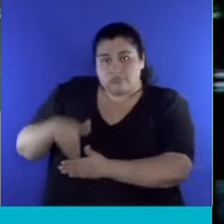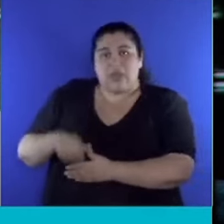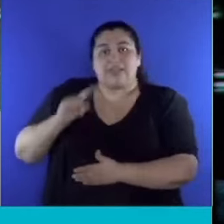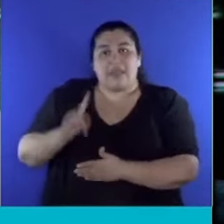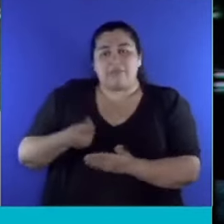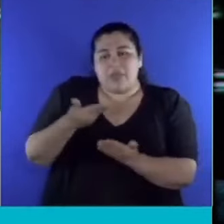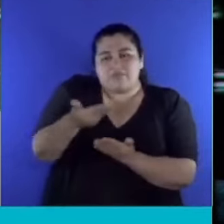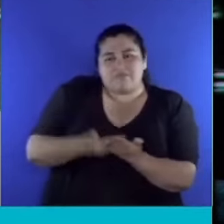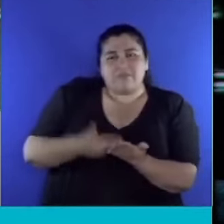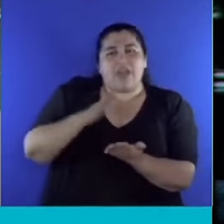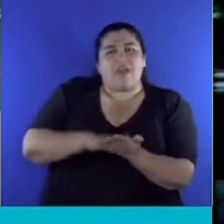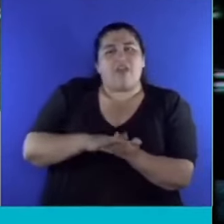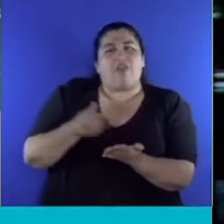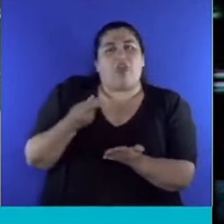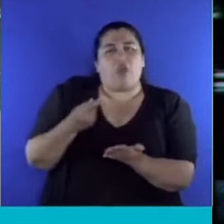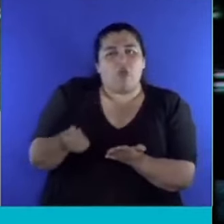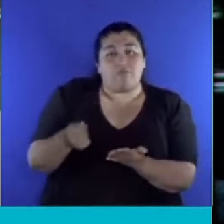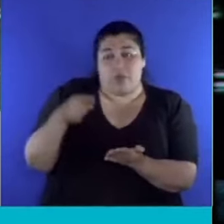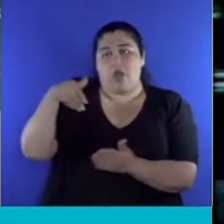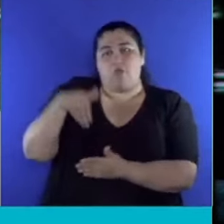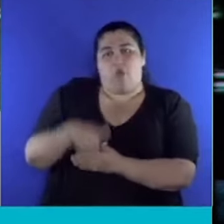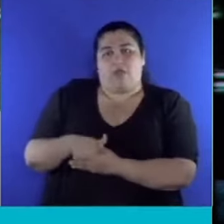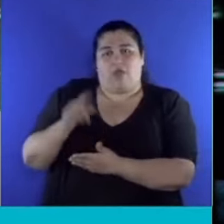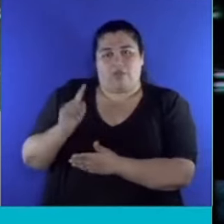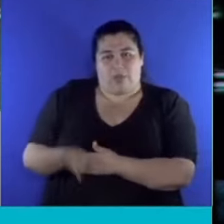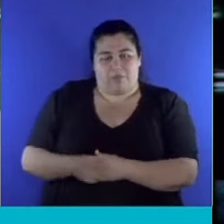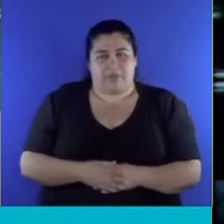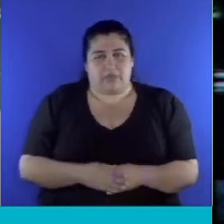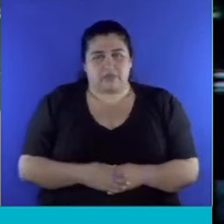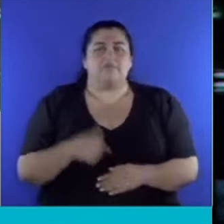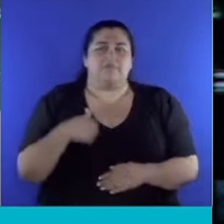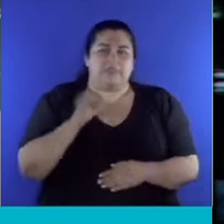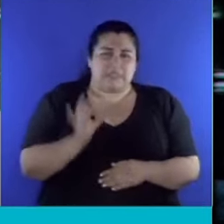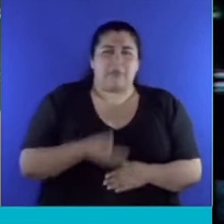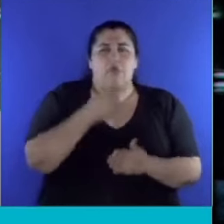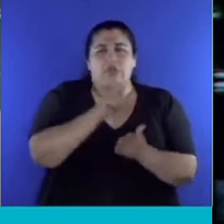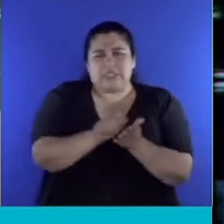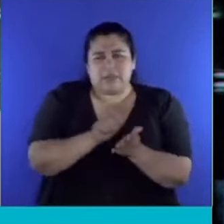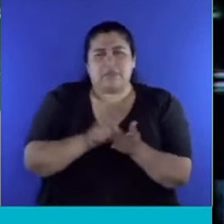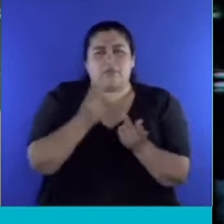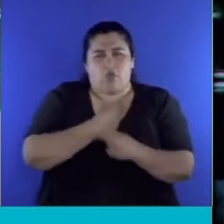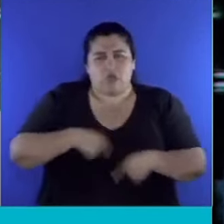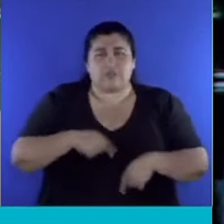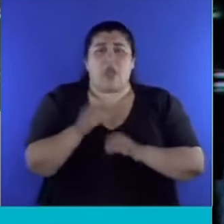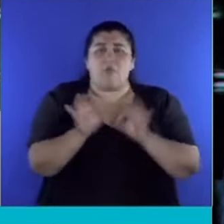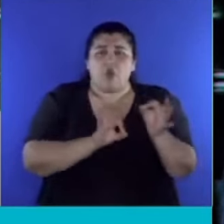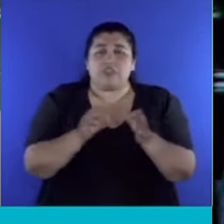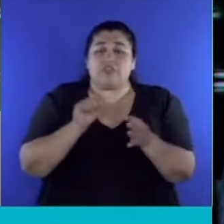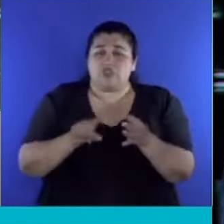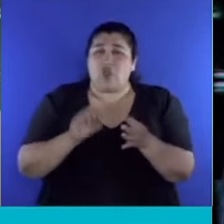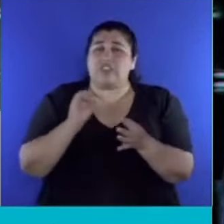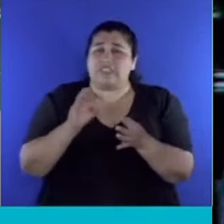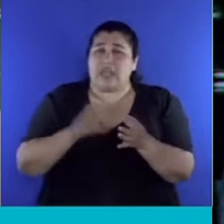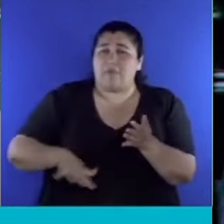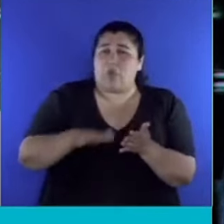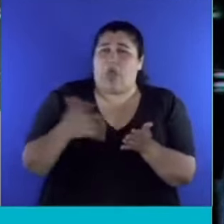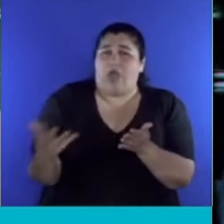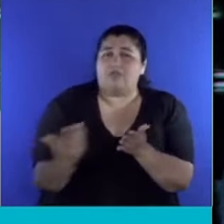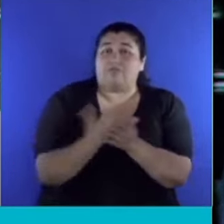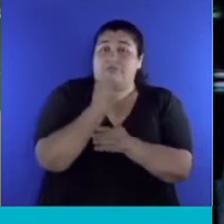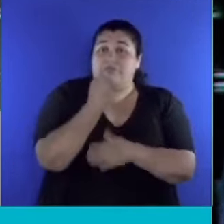su casa por eso hoy hablamos a pesar de que de que lo escribimos y el proyecto lleva el título de expropiación hablamos de